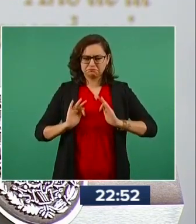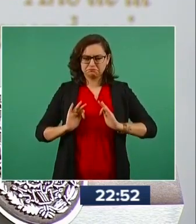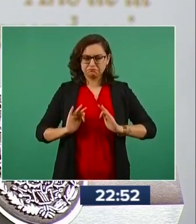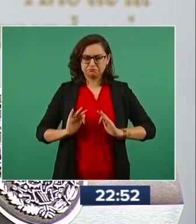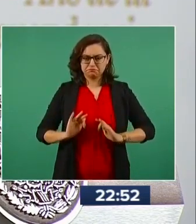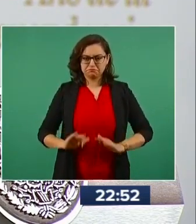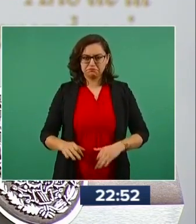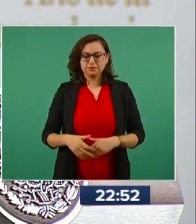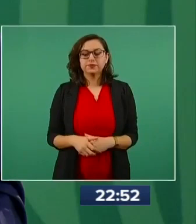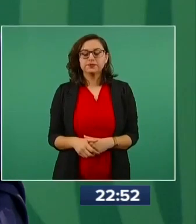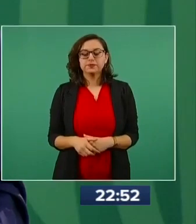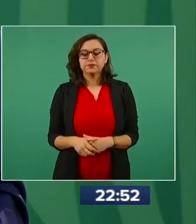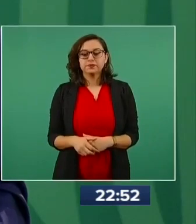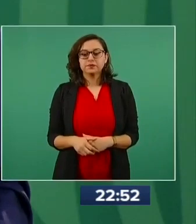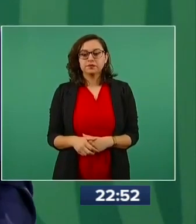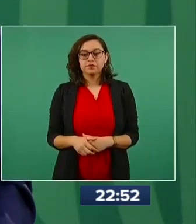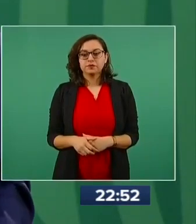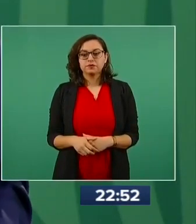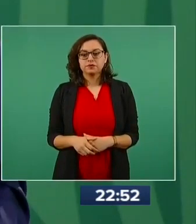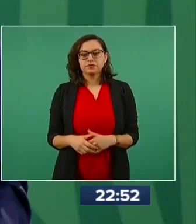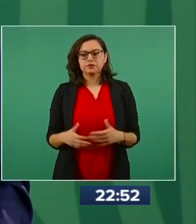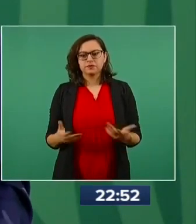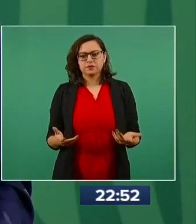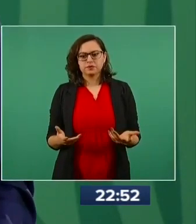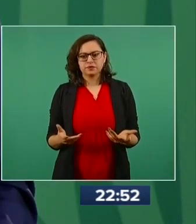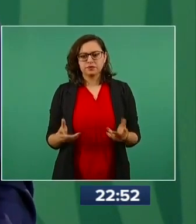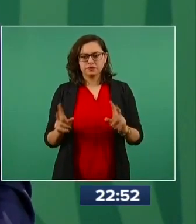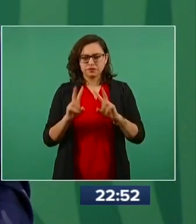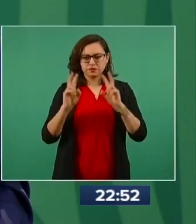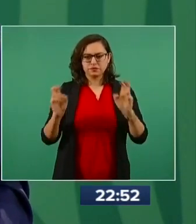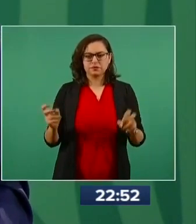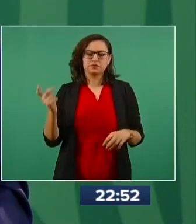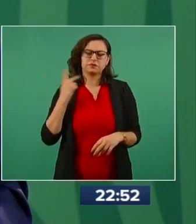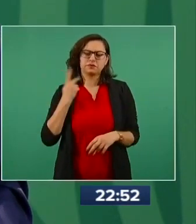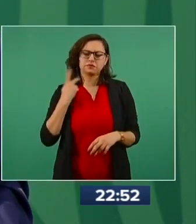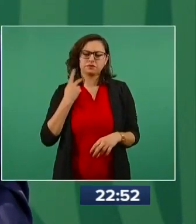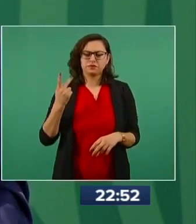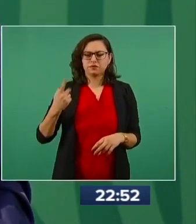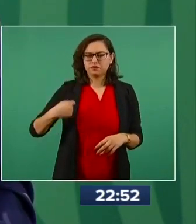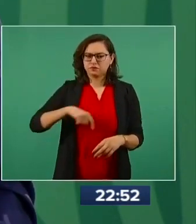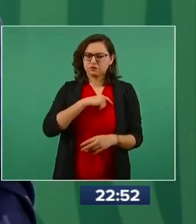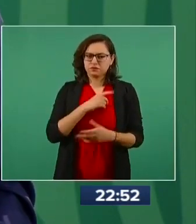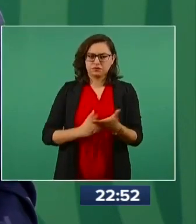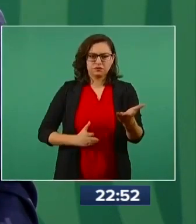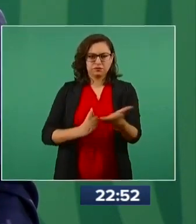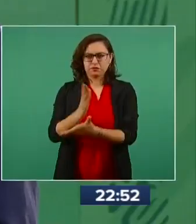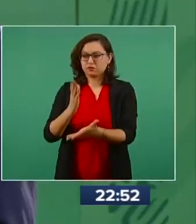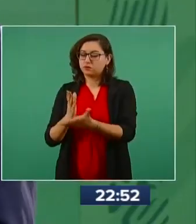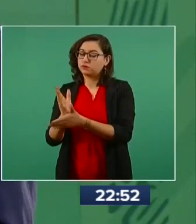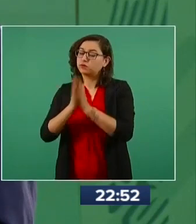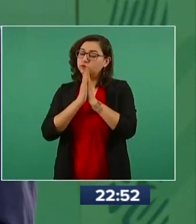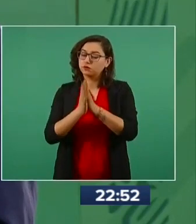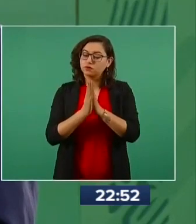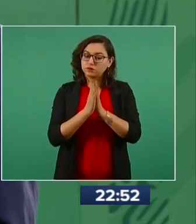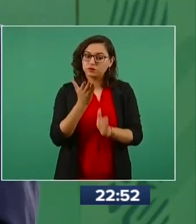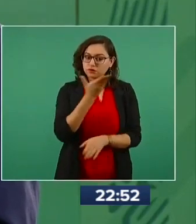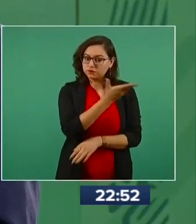entonces no nos metamos a eso que ojalá y no me pregunten